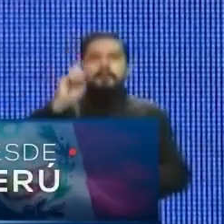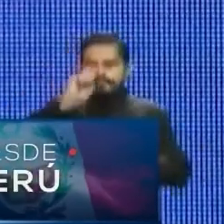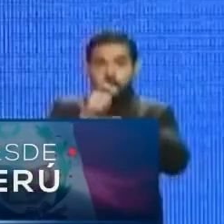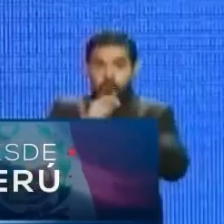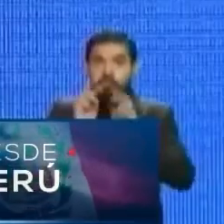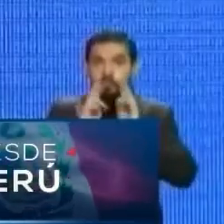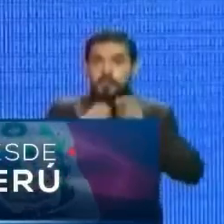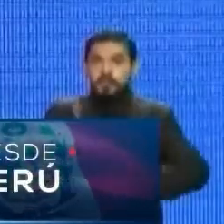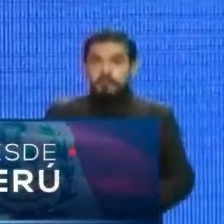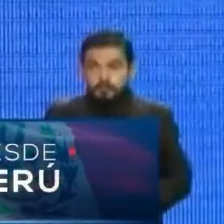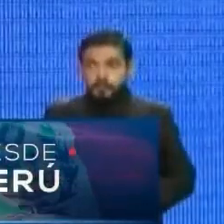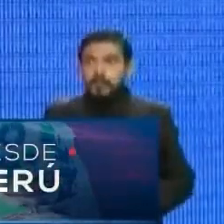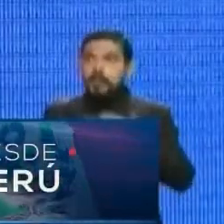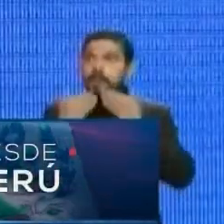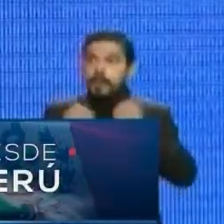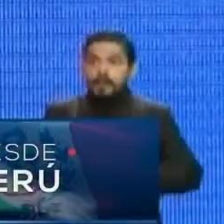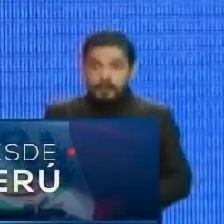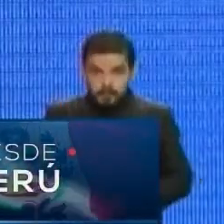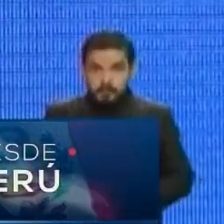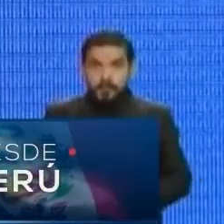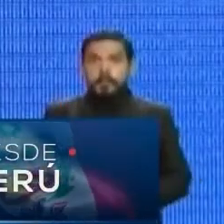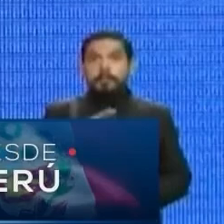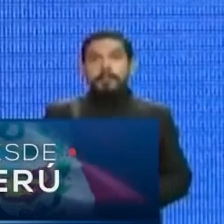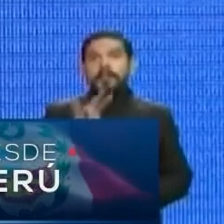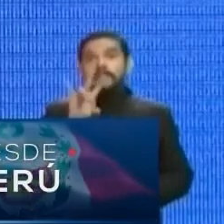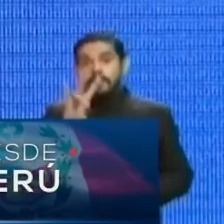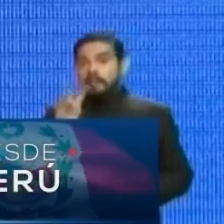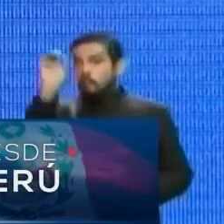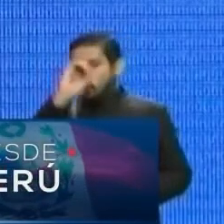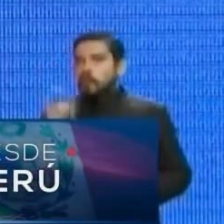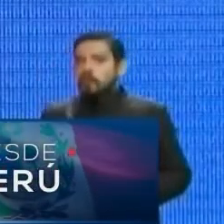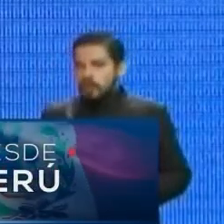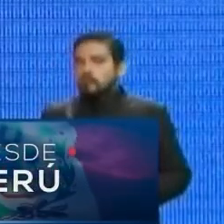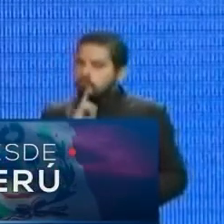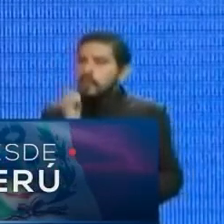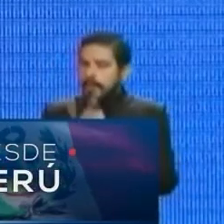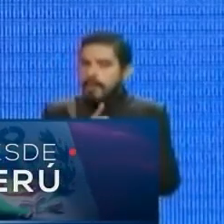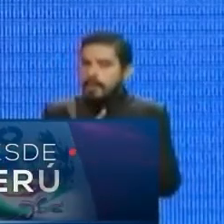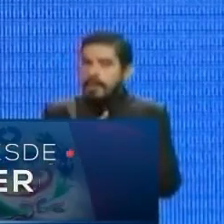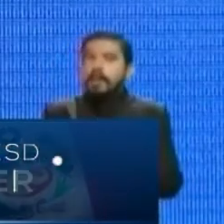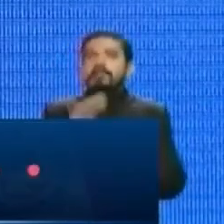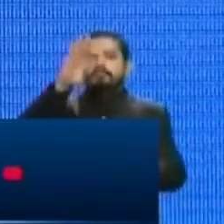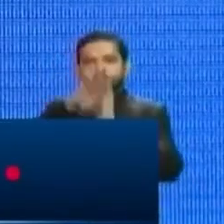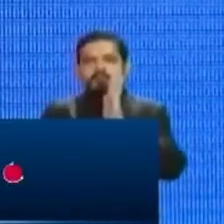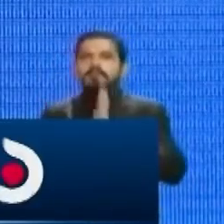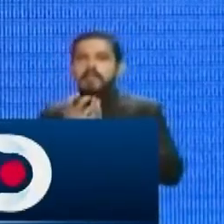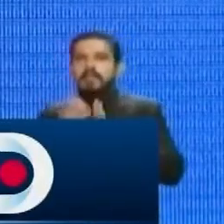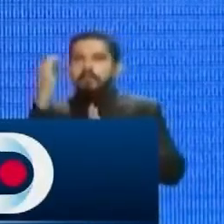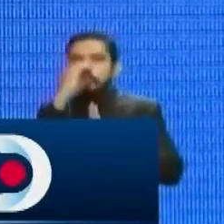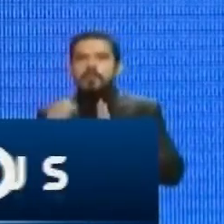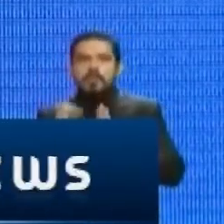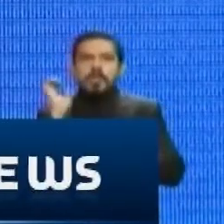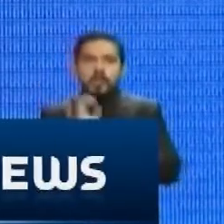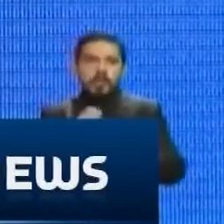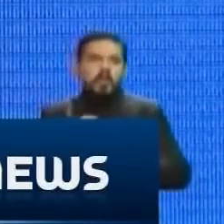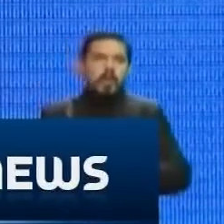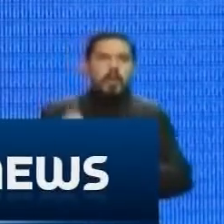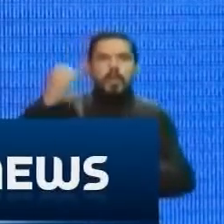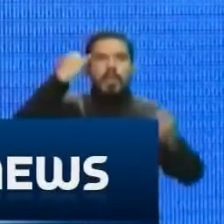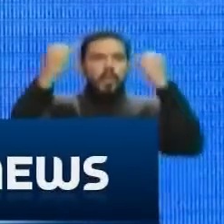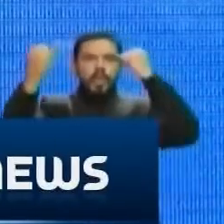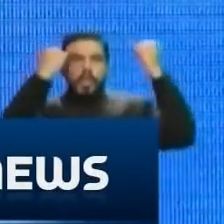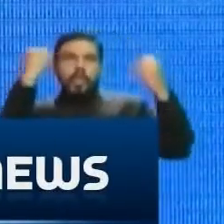las mujeres. Exactamente, la tasa es 27% y nuestro plan de gobierno lo va a reducir a 13%. Y yo no vengo con medidas